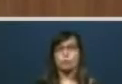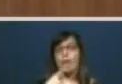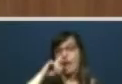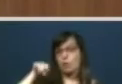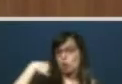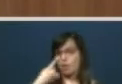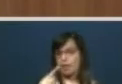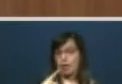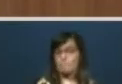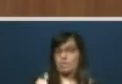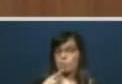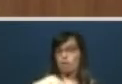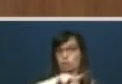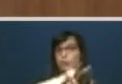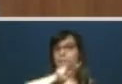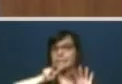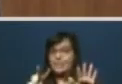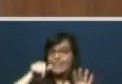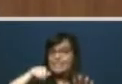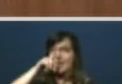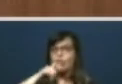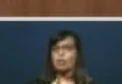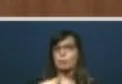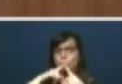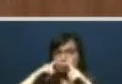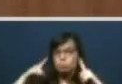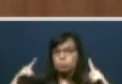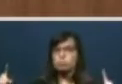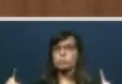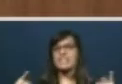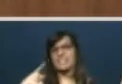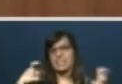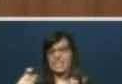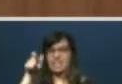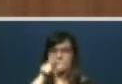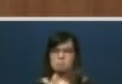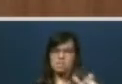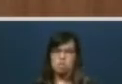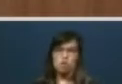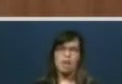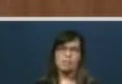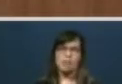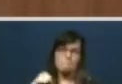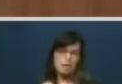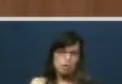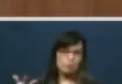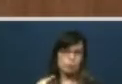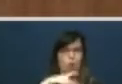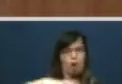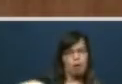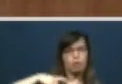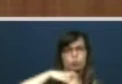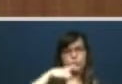2015 y que tendrán ese año capacidad para atender a unas 600 personas mayores al año